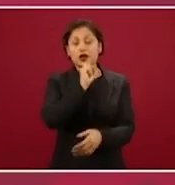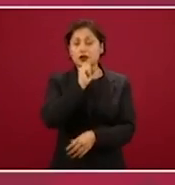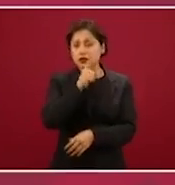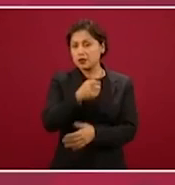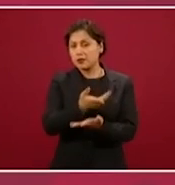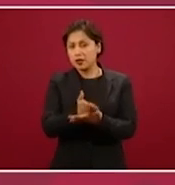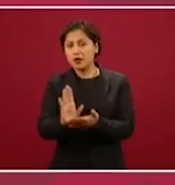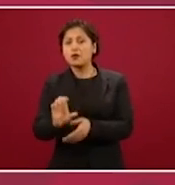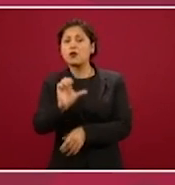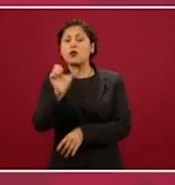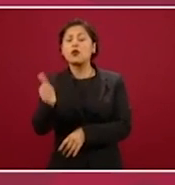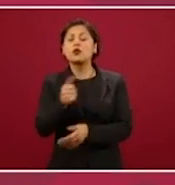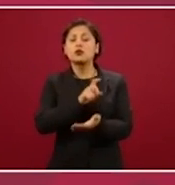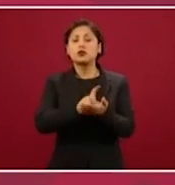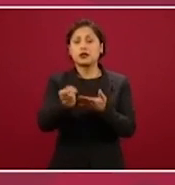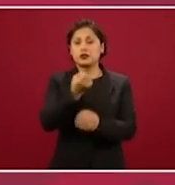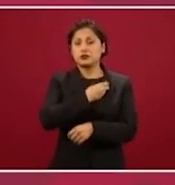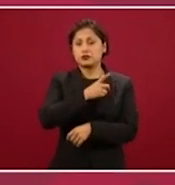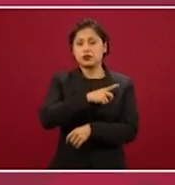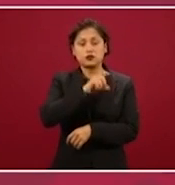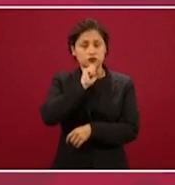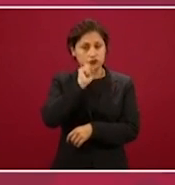si se trata de